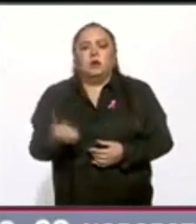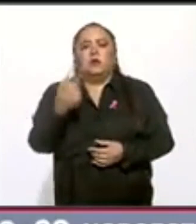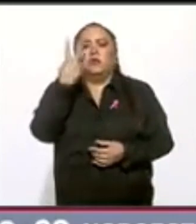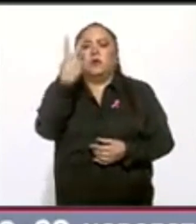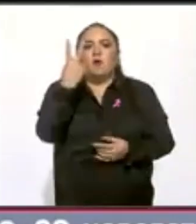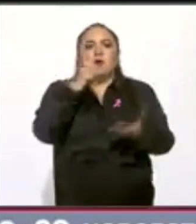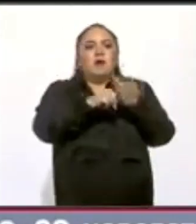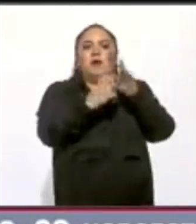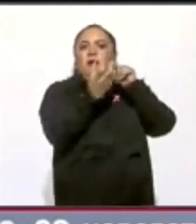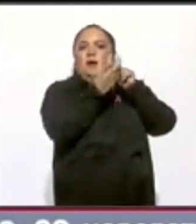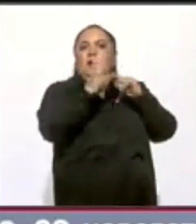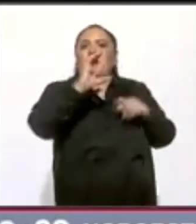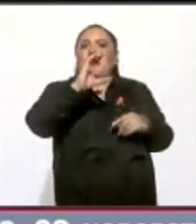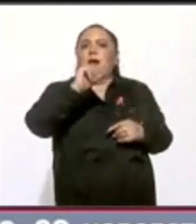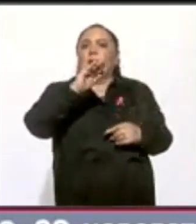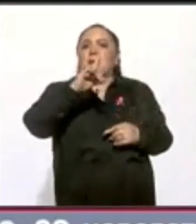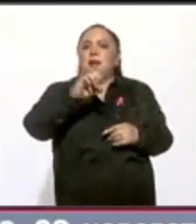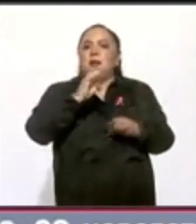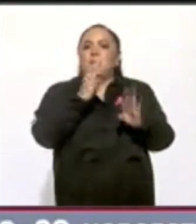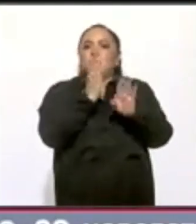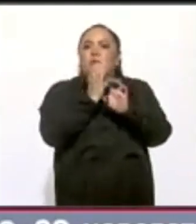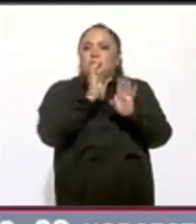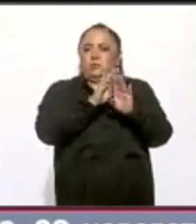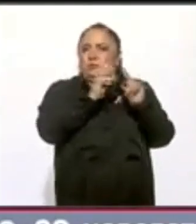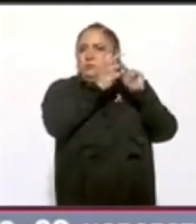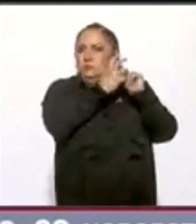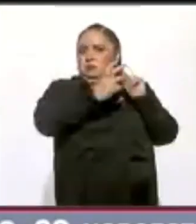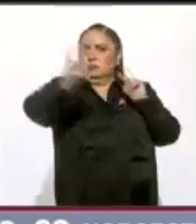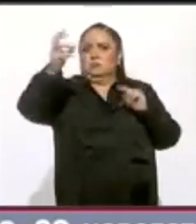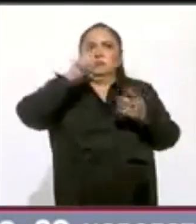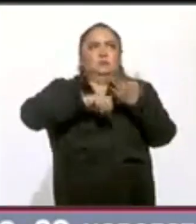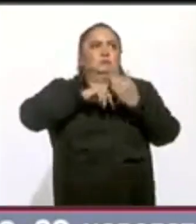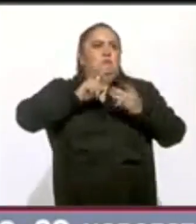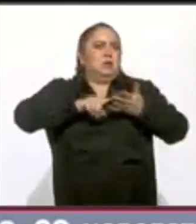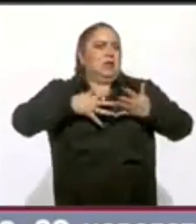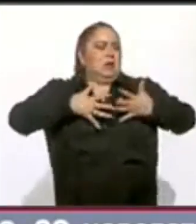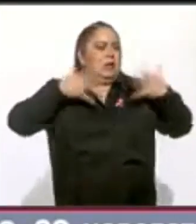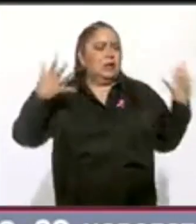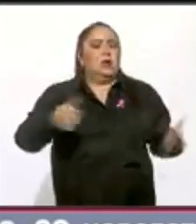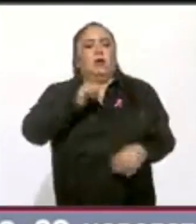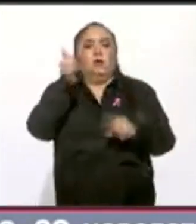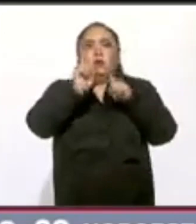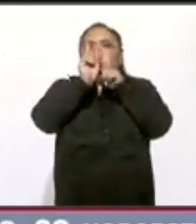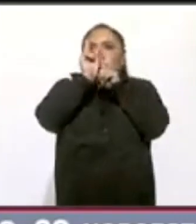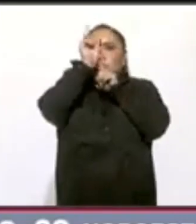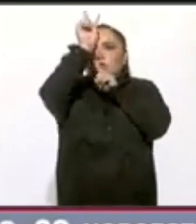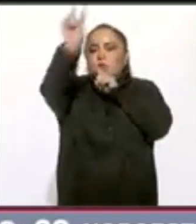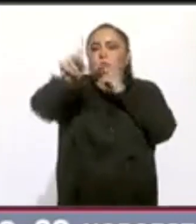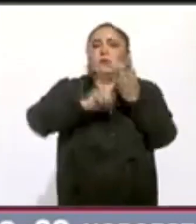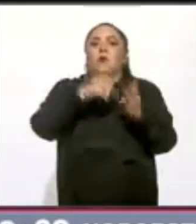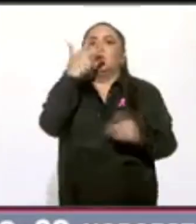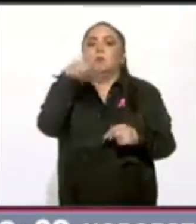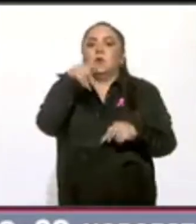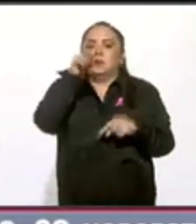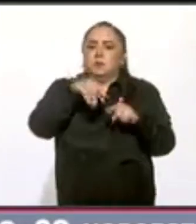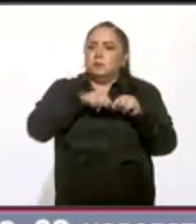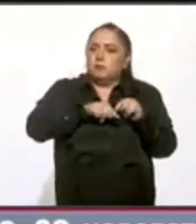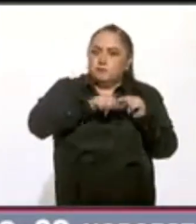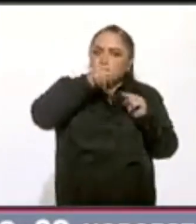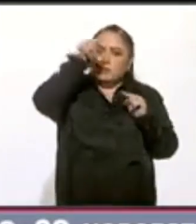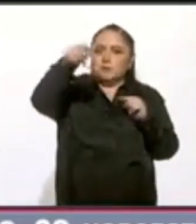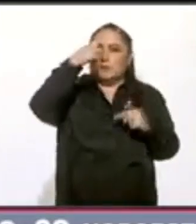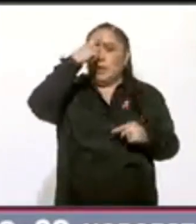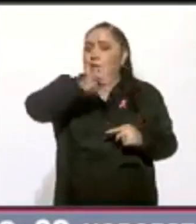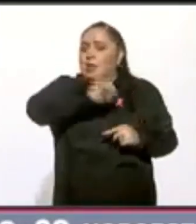líneas de cablebús. Son los teleféricos urbanos más grandes de todo el mundo. Uh-huh. El trolebús elevado, que son 8 kilómetros de segundo piso solo